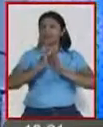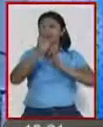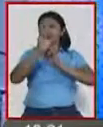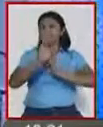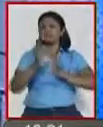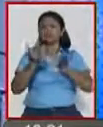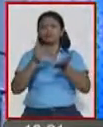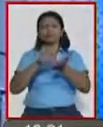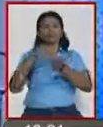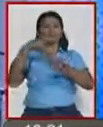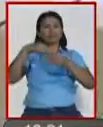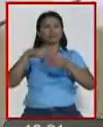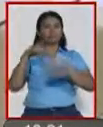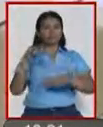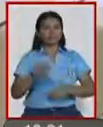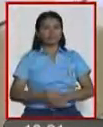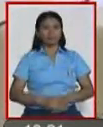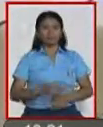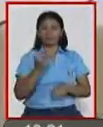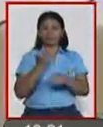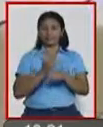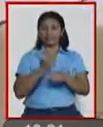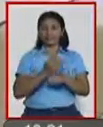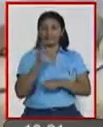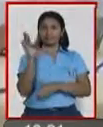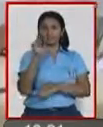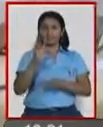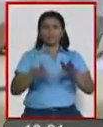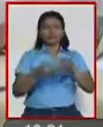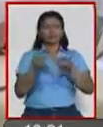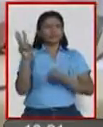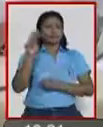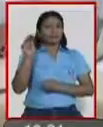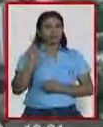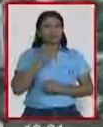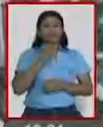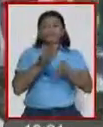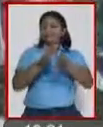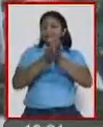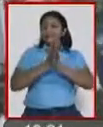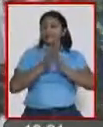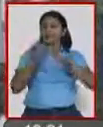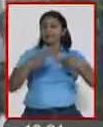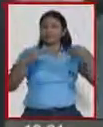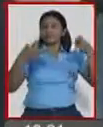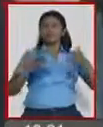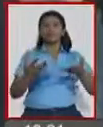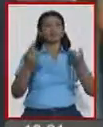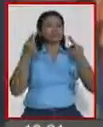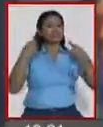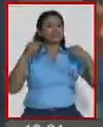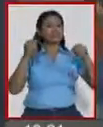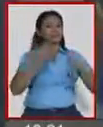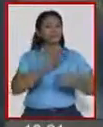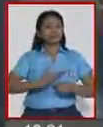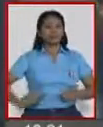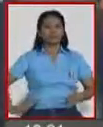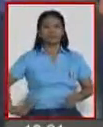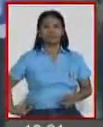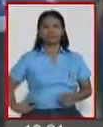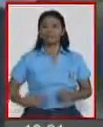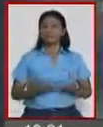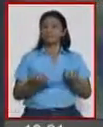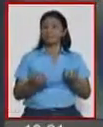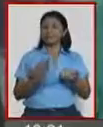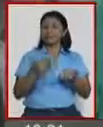la repostulación. La Iglesia Católica Boliviana se sumó este martes al pedido de la oposición al intento del presidente Evo Morales